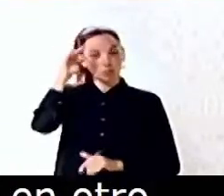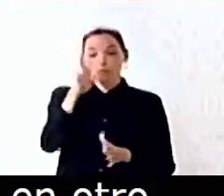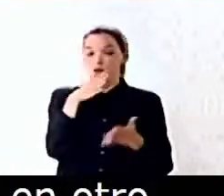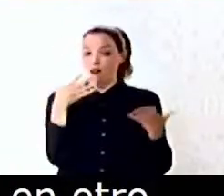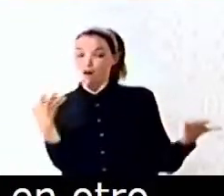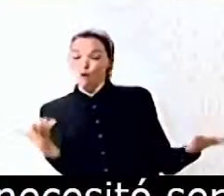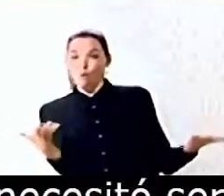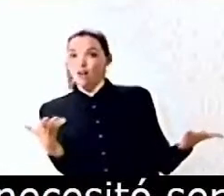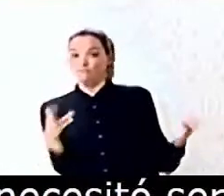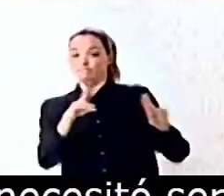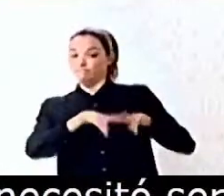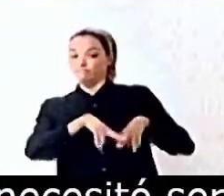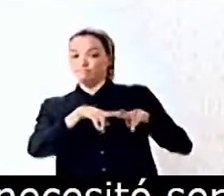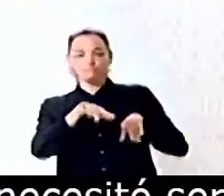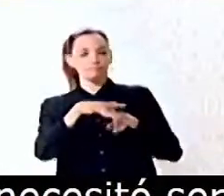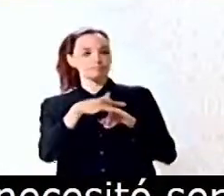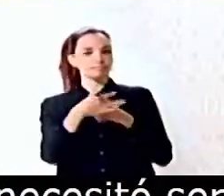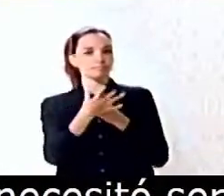ya estamos en una realidad